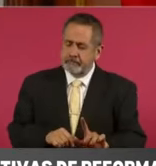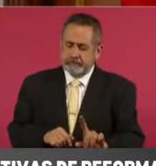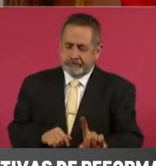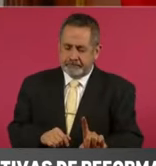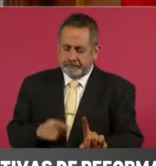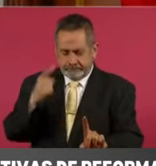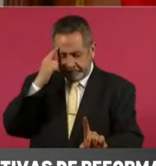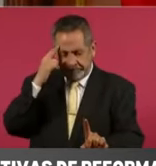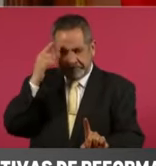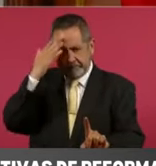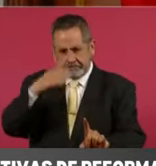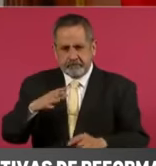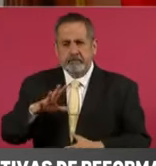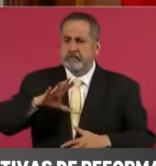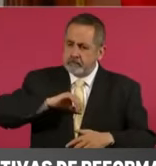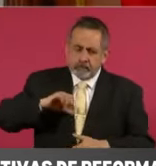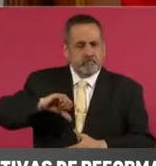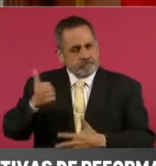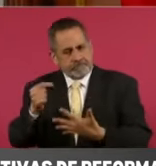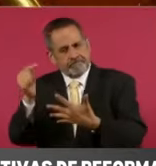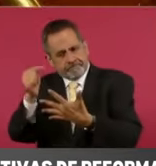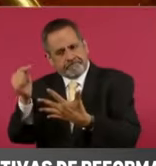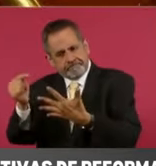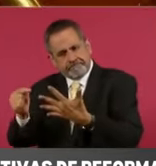Hay otras cosas que son